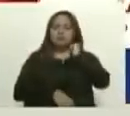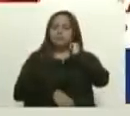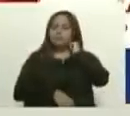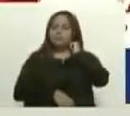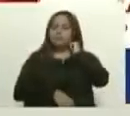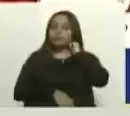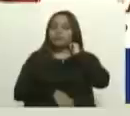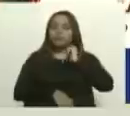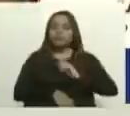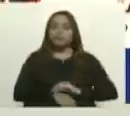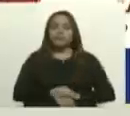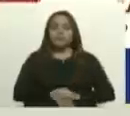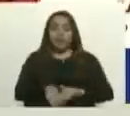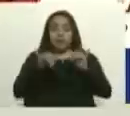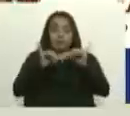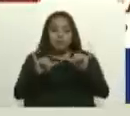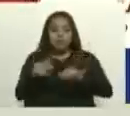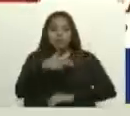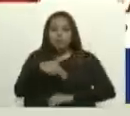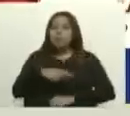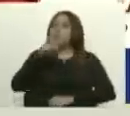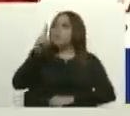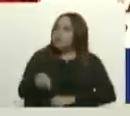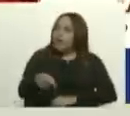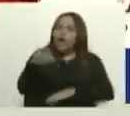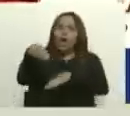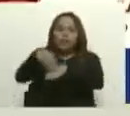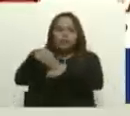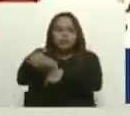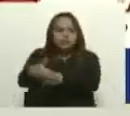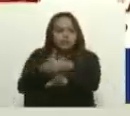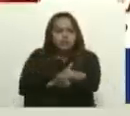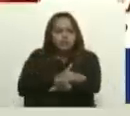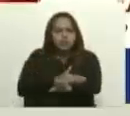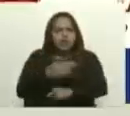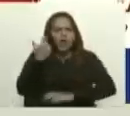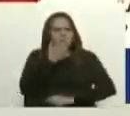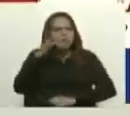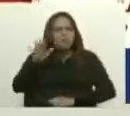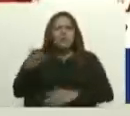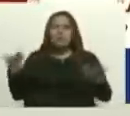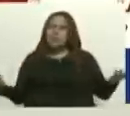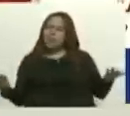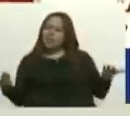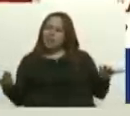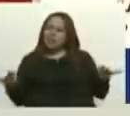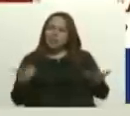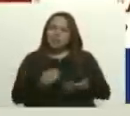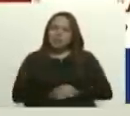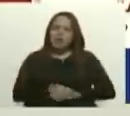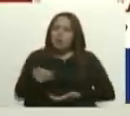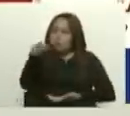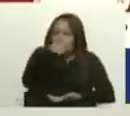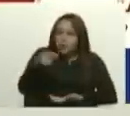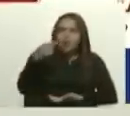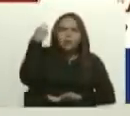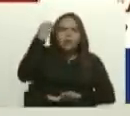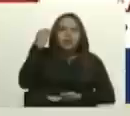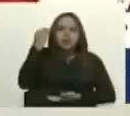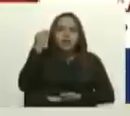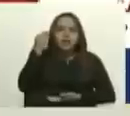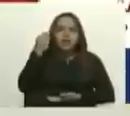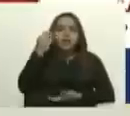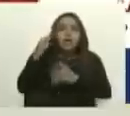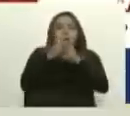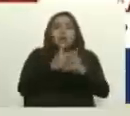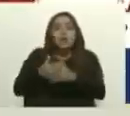Y a partir de allí, nosotros también lo habíamos dicho, pues el compromiso, ¿a cambio de qué? ¿O ustedes creen que Estados Unidos iba a poner